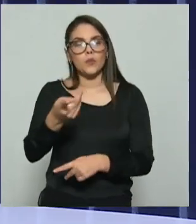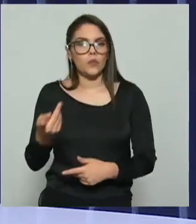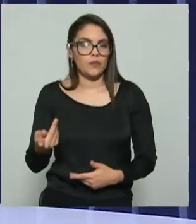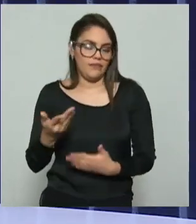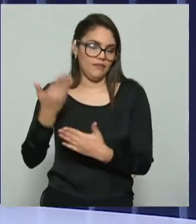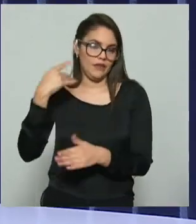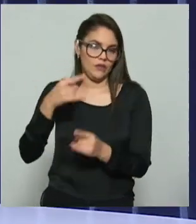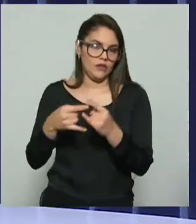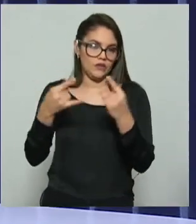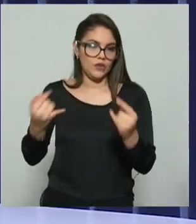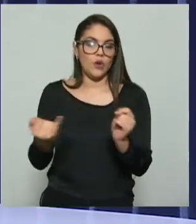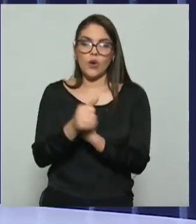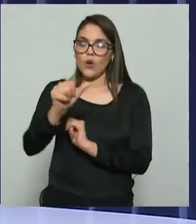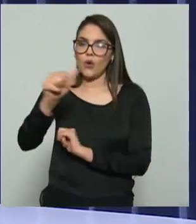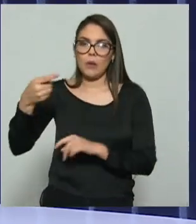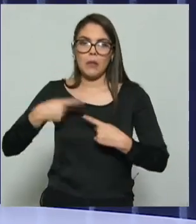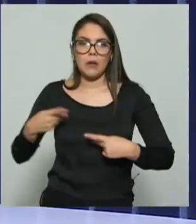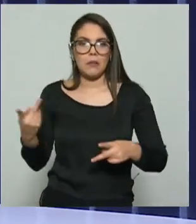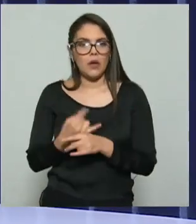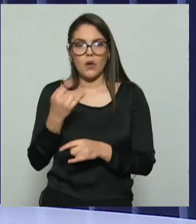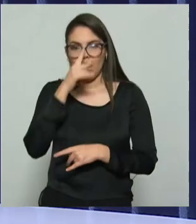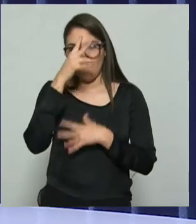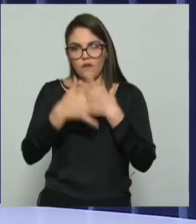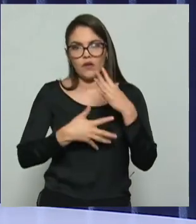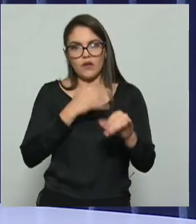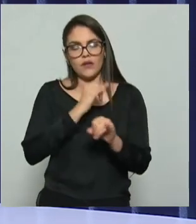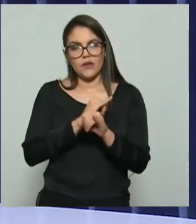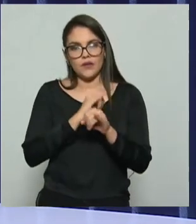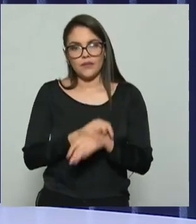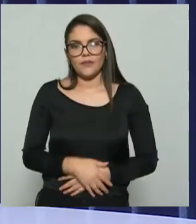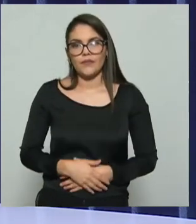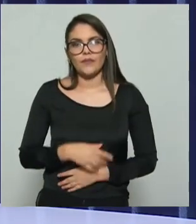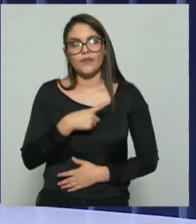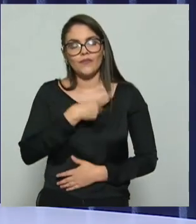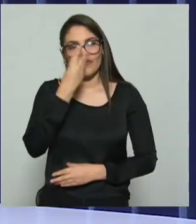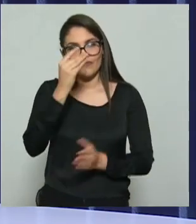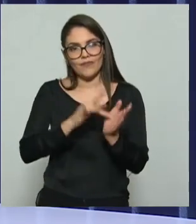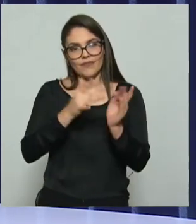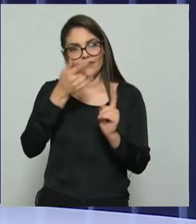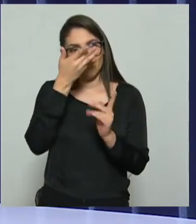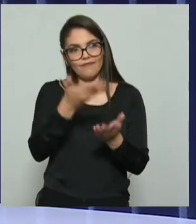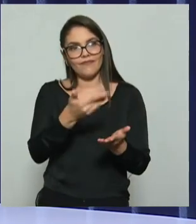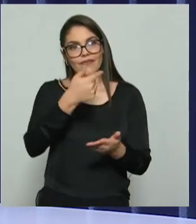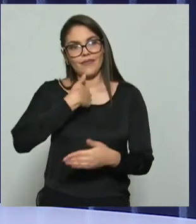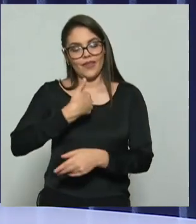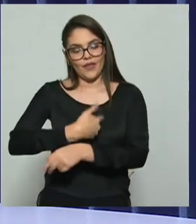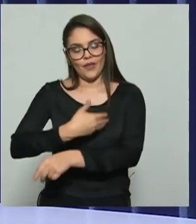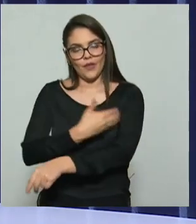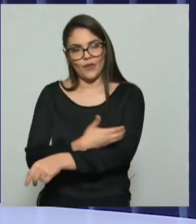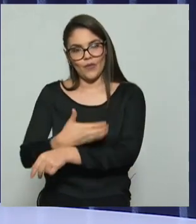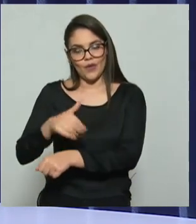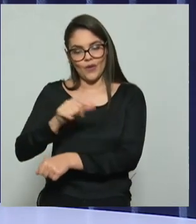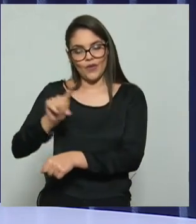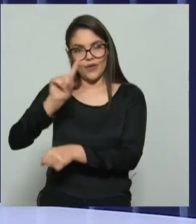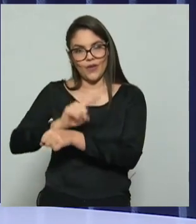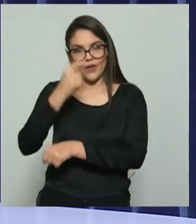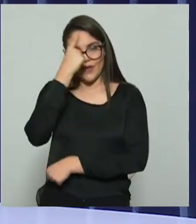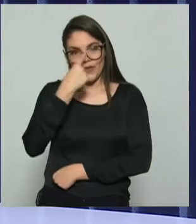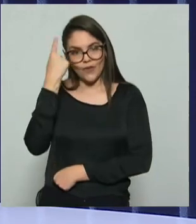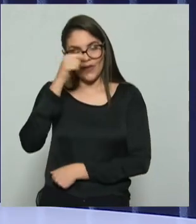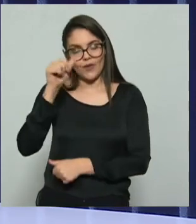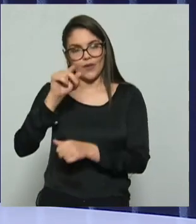tenemos nosotras para el ejercicio del mismo. Acérquense con Rosalinda Pimentel, acérquense con Olimpia Coral Melo, con